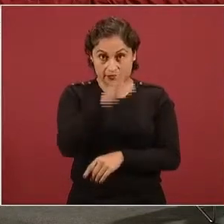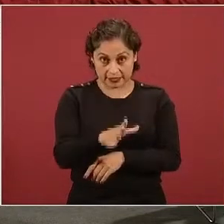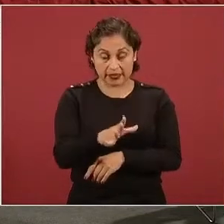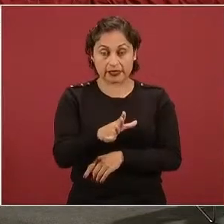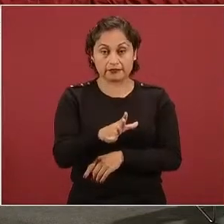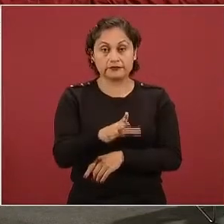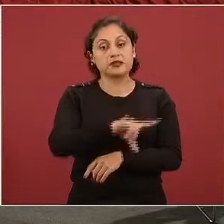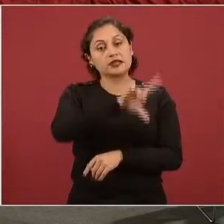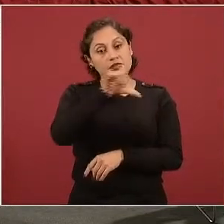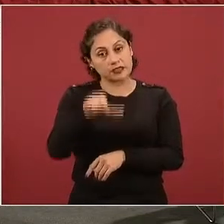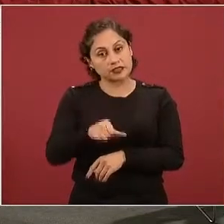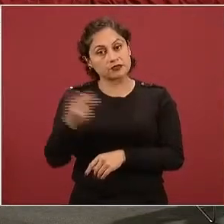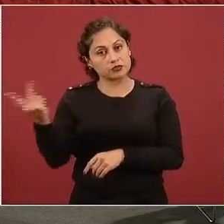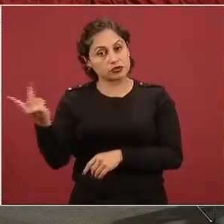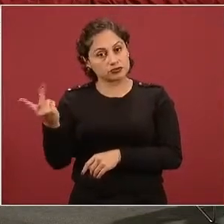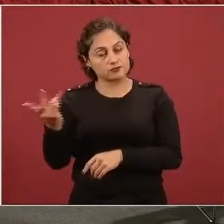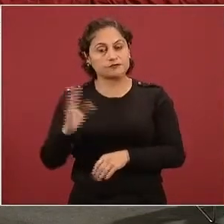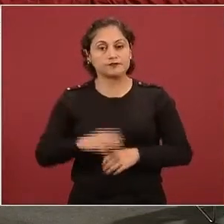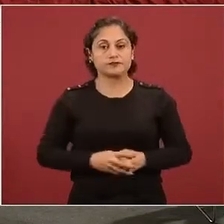este tema tan importante.